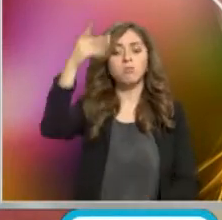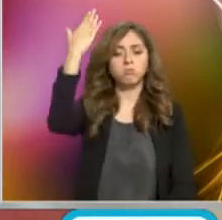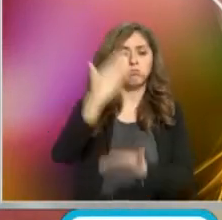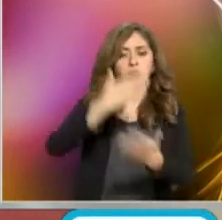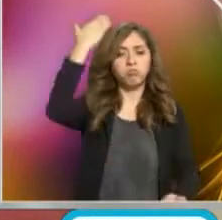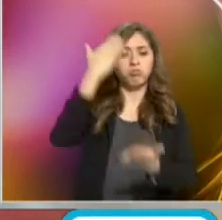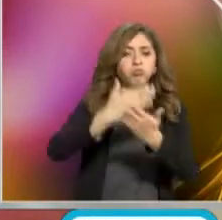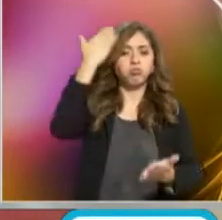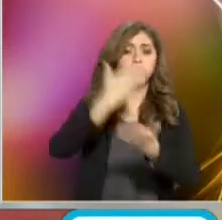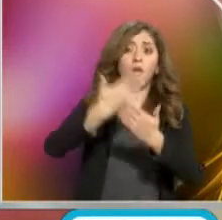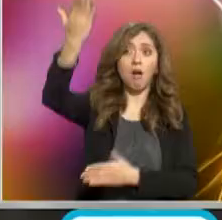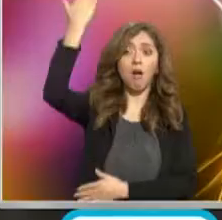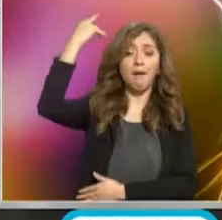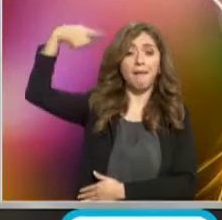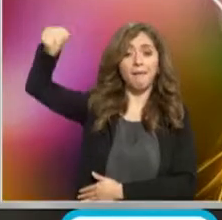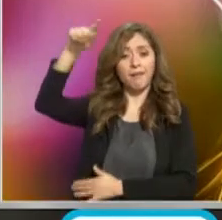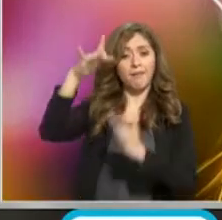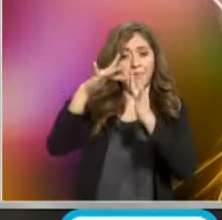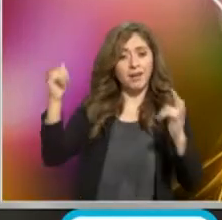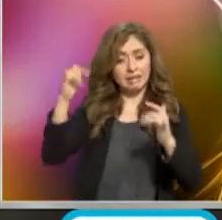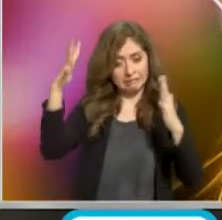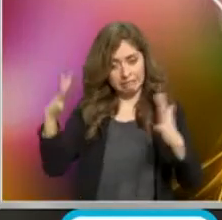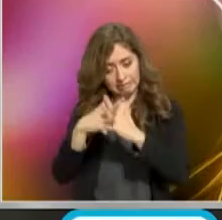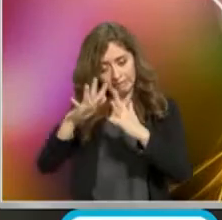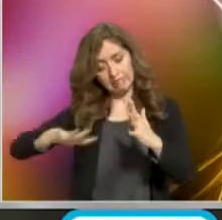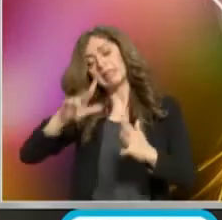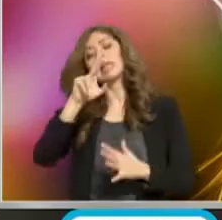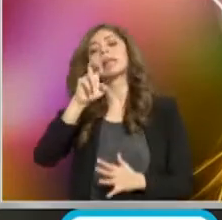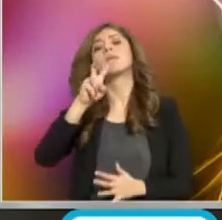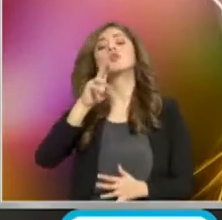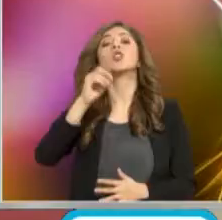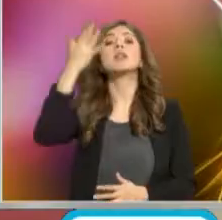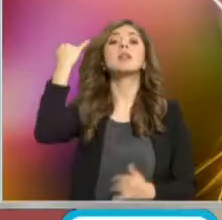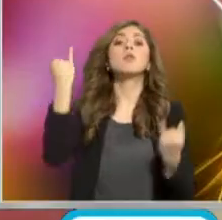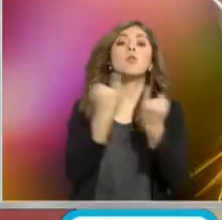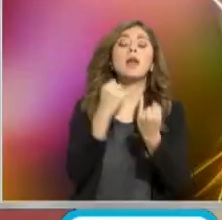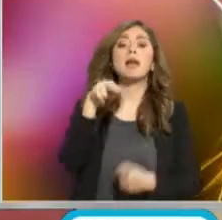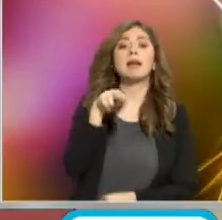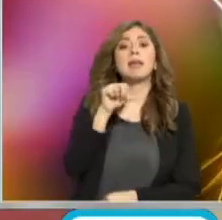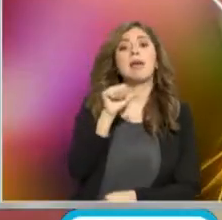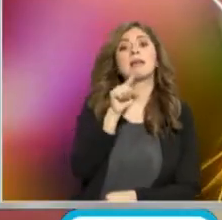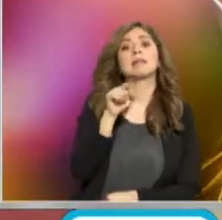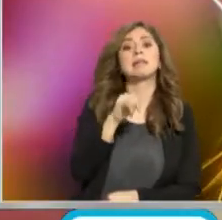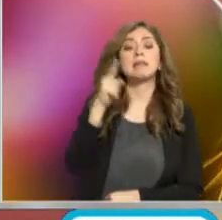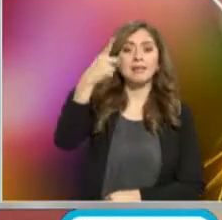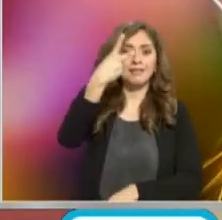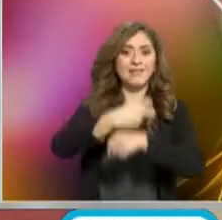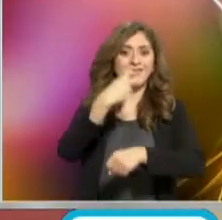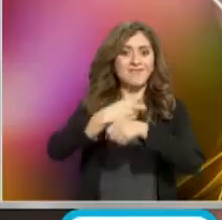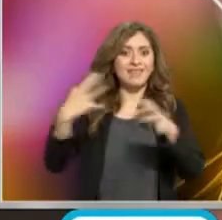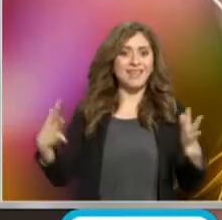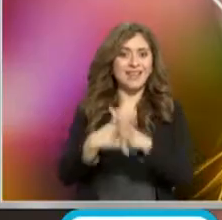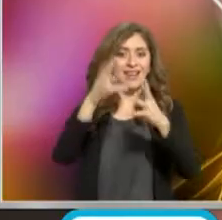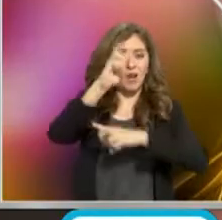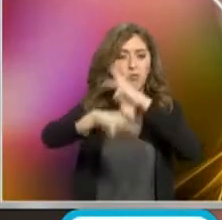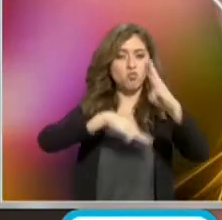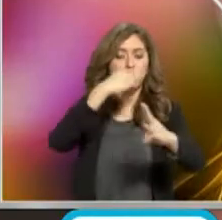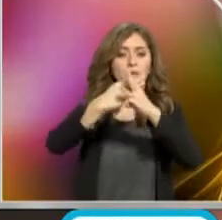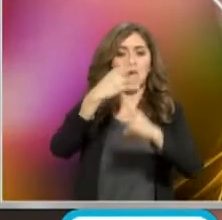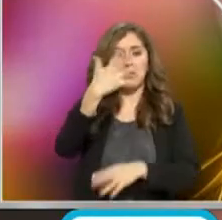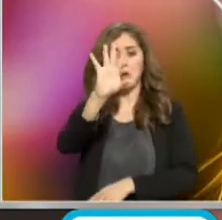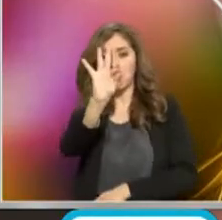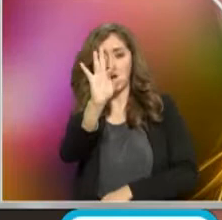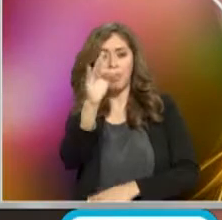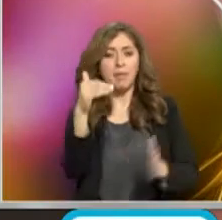la Revolución Francesa. Se siguió usando. Los nazis en la Segunda Guerra Mundial, sí. Parece que a 40,000 o más de 40,000